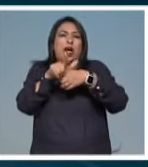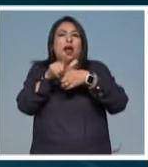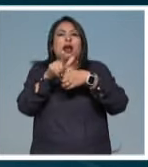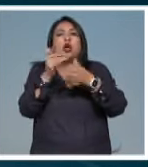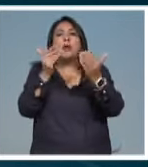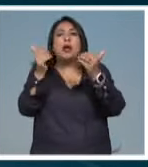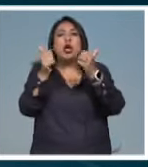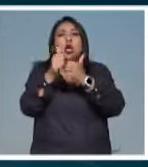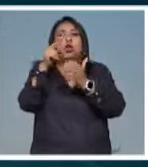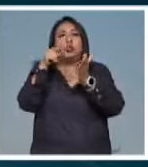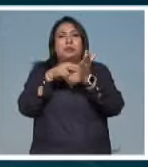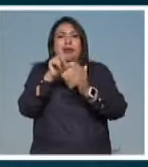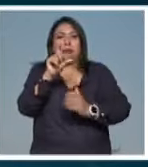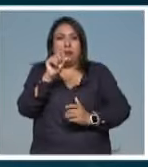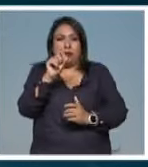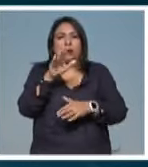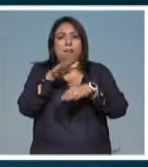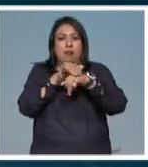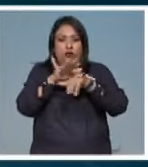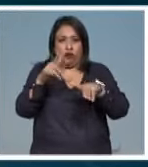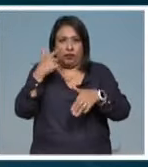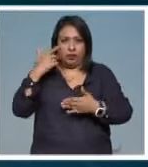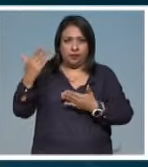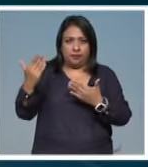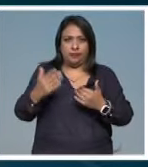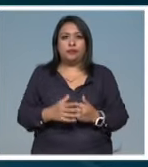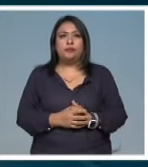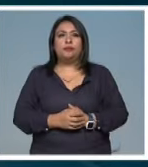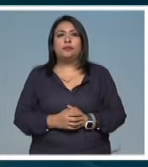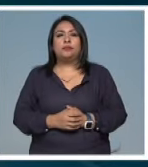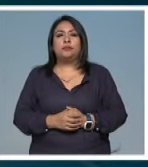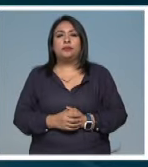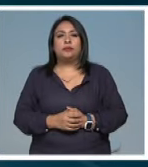respecto al 2020. Vamos con más información.